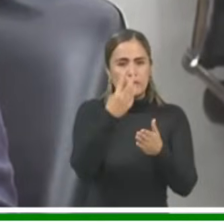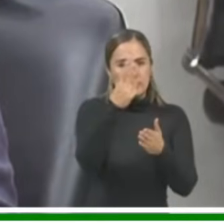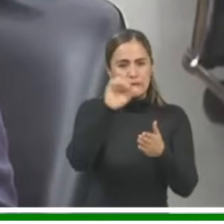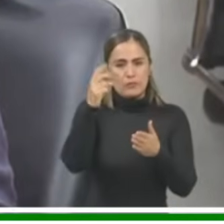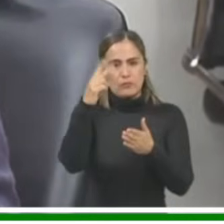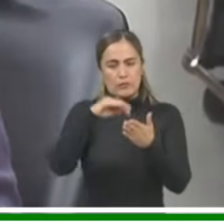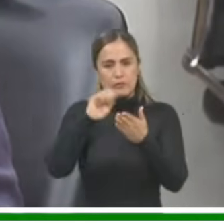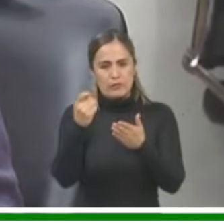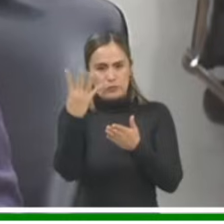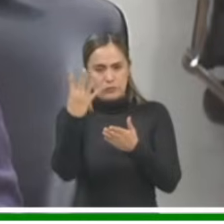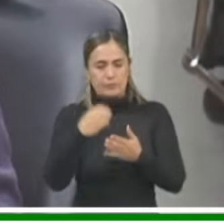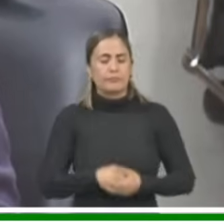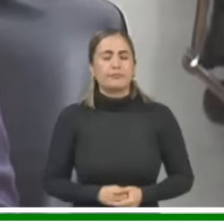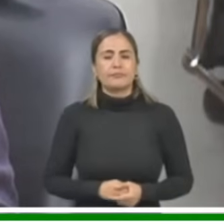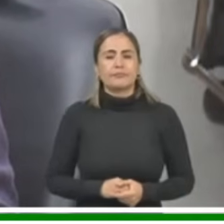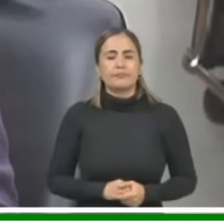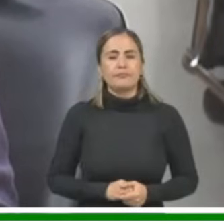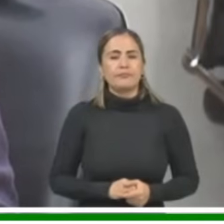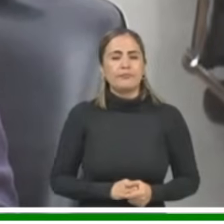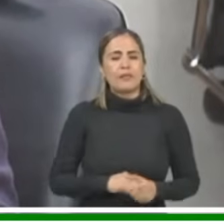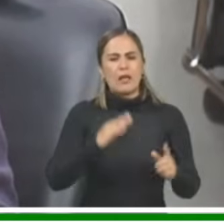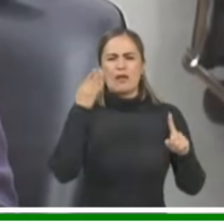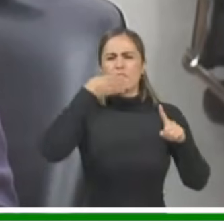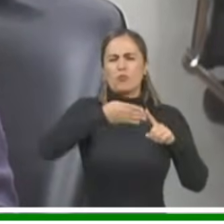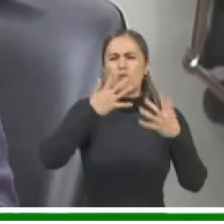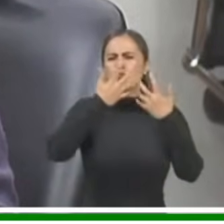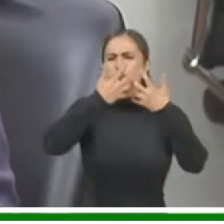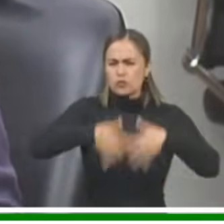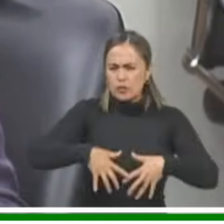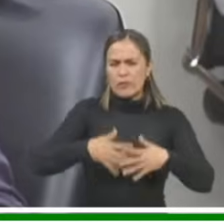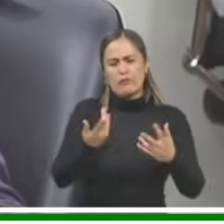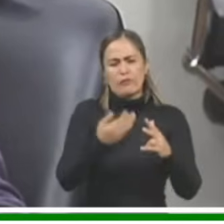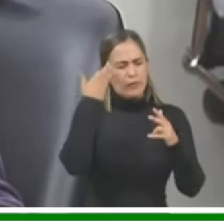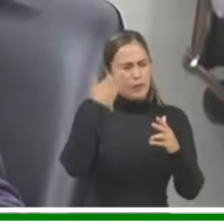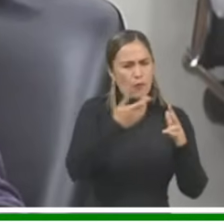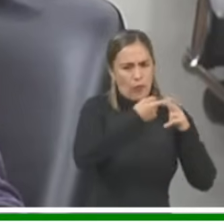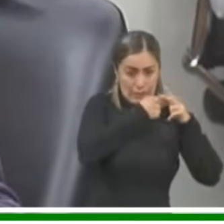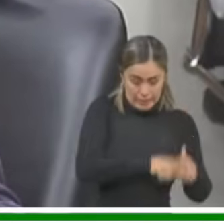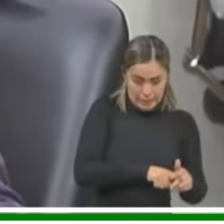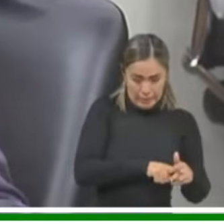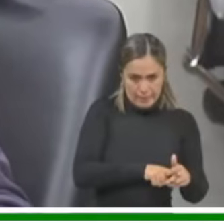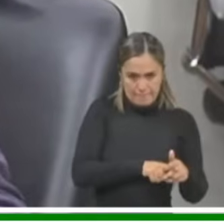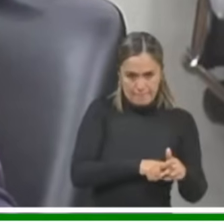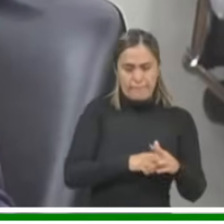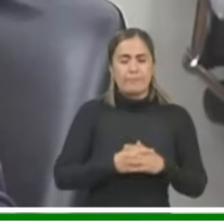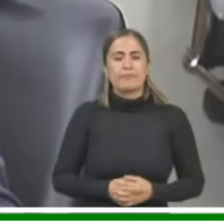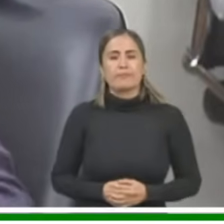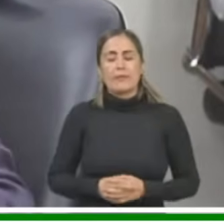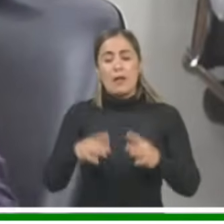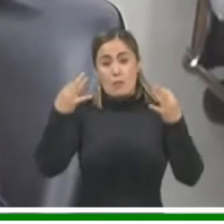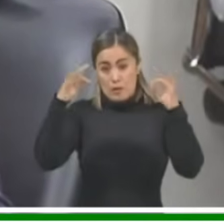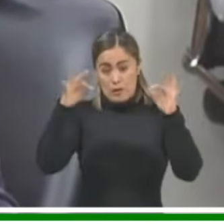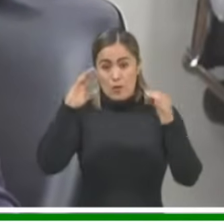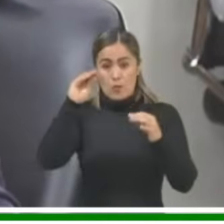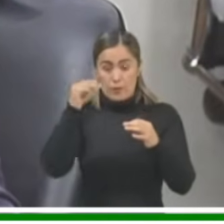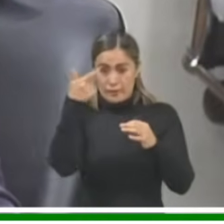2023-2024. Igualmente, su funcionamiento deberá ser a partir del inicio de dicha etapa. Lo reitera en la foja